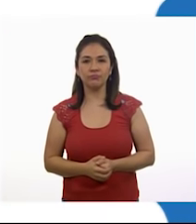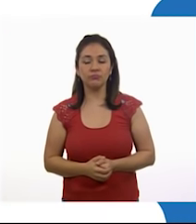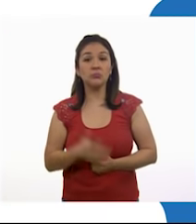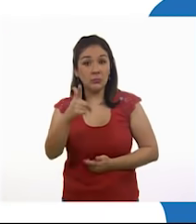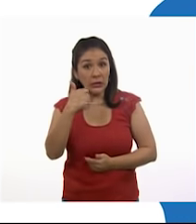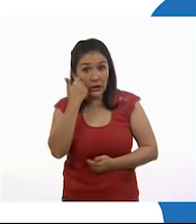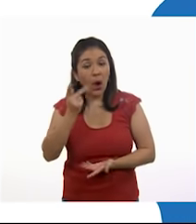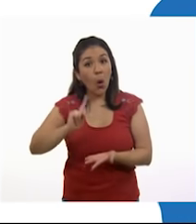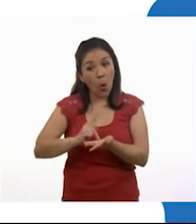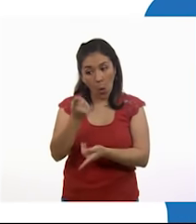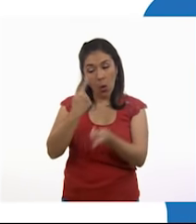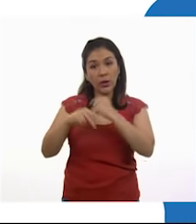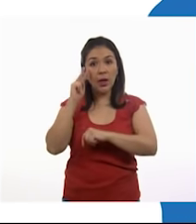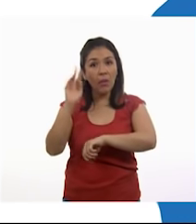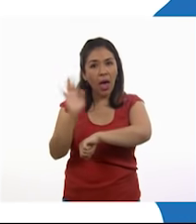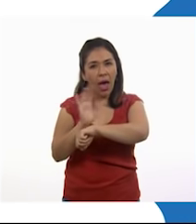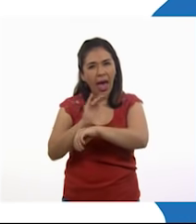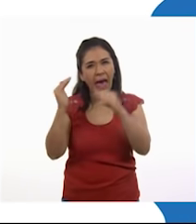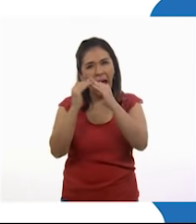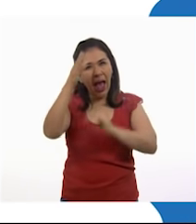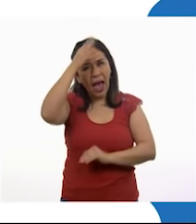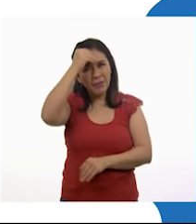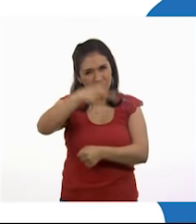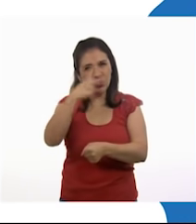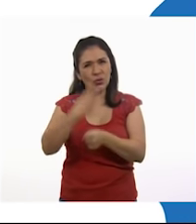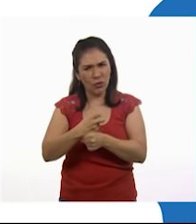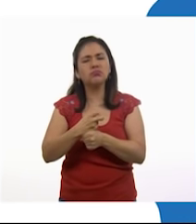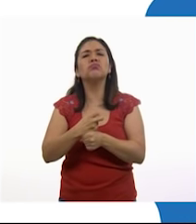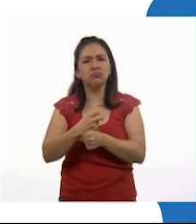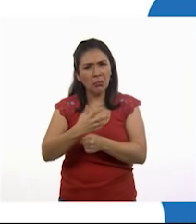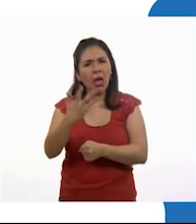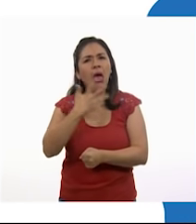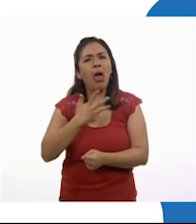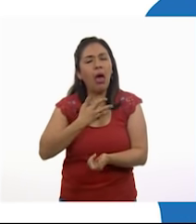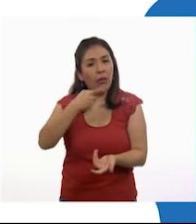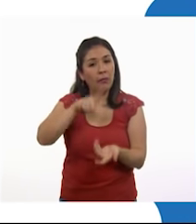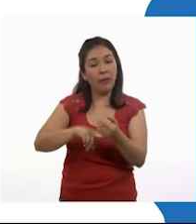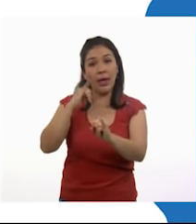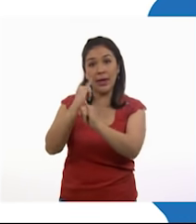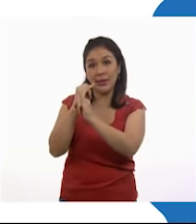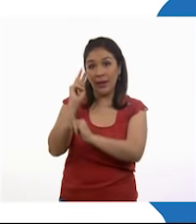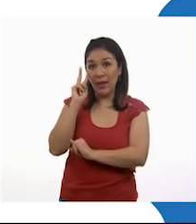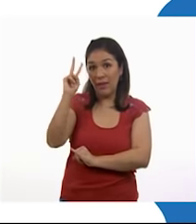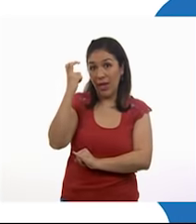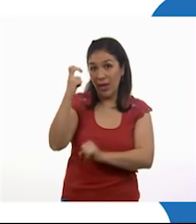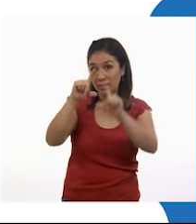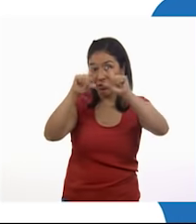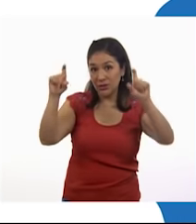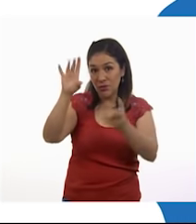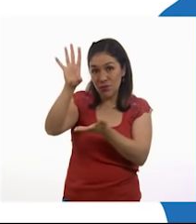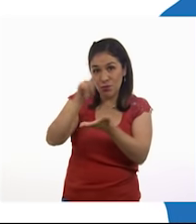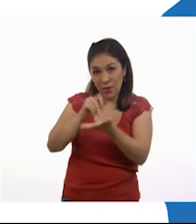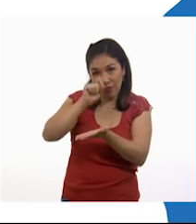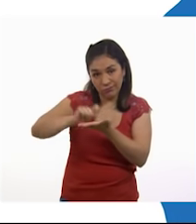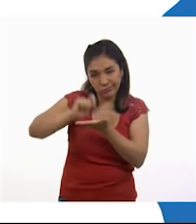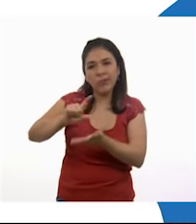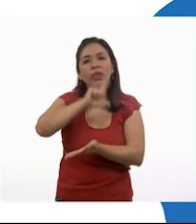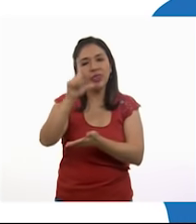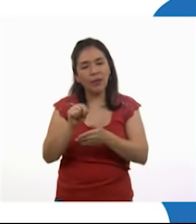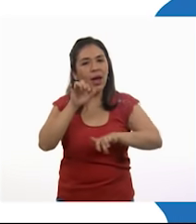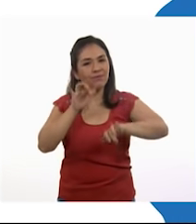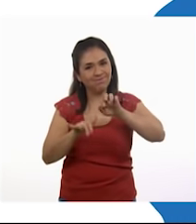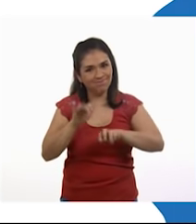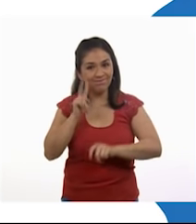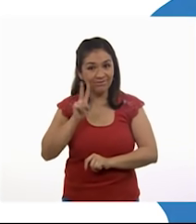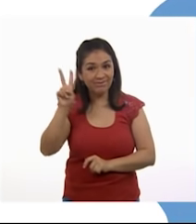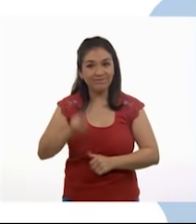si quieres volver a ver los programas de aprende en casa 2 los puedes encontrar en la siguiente liga aprende en casa punto